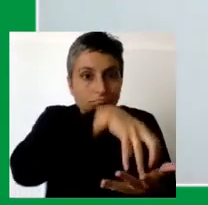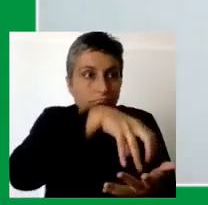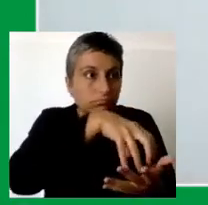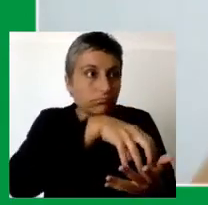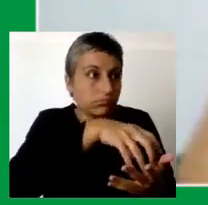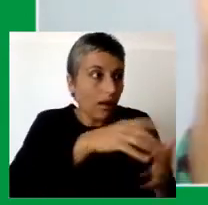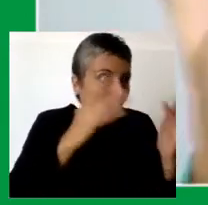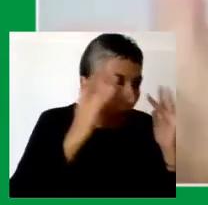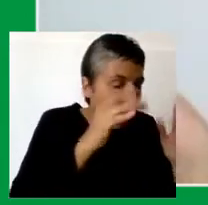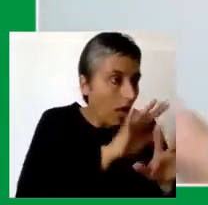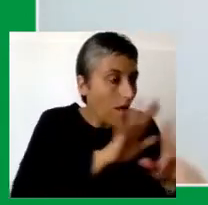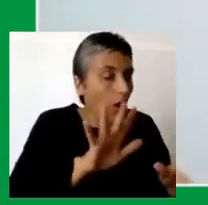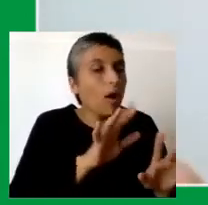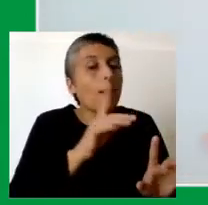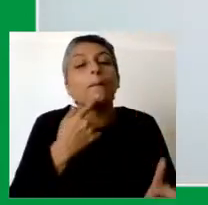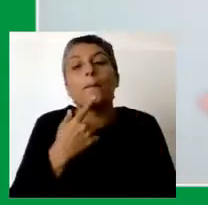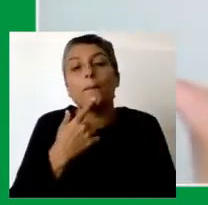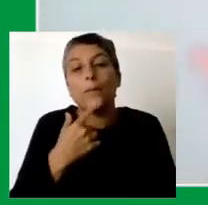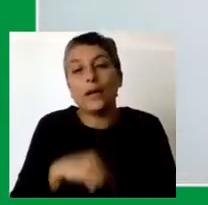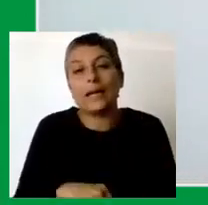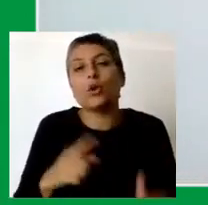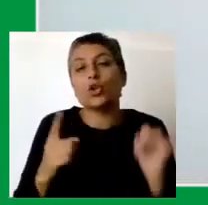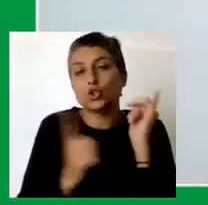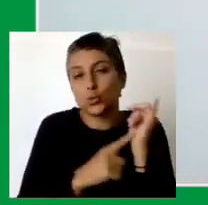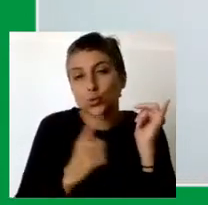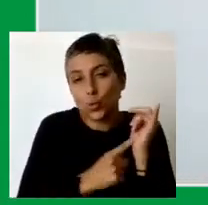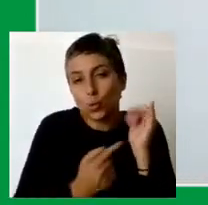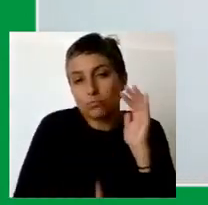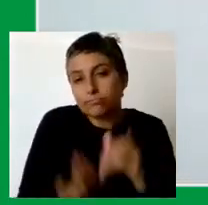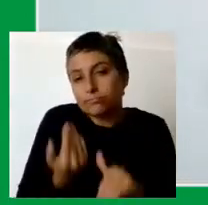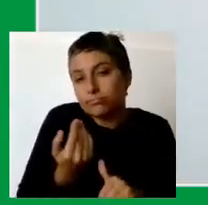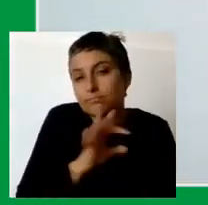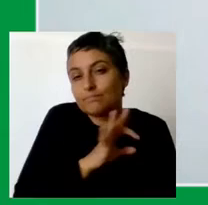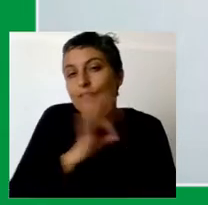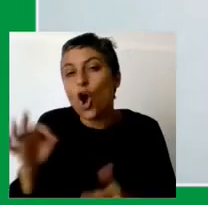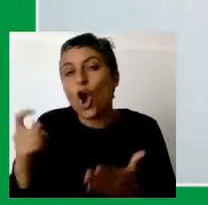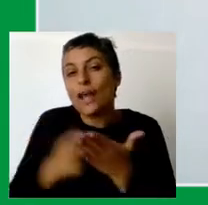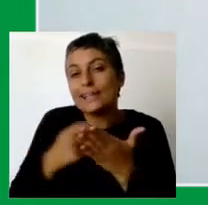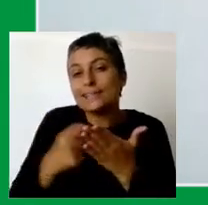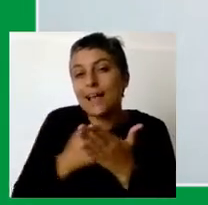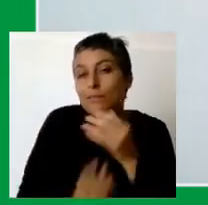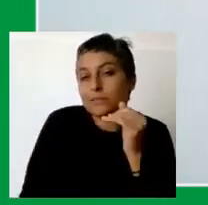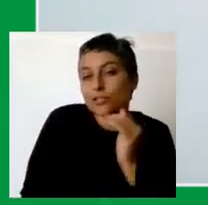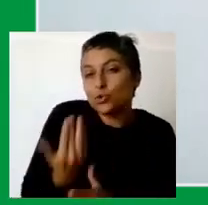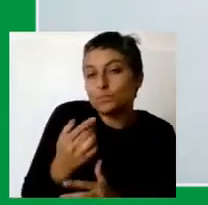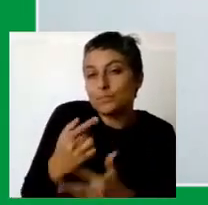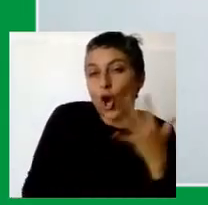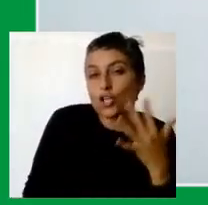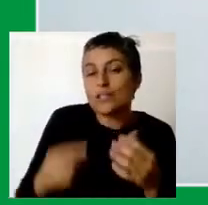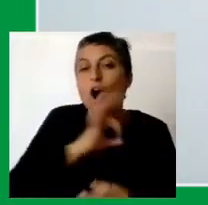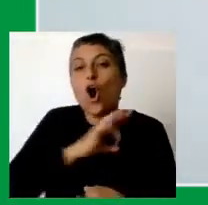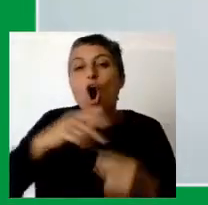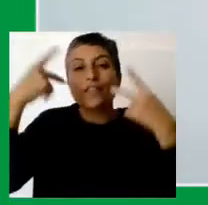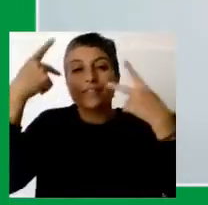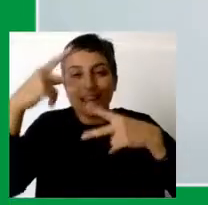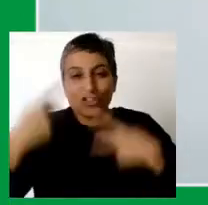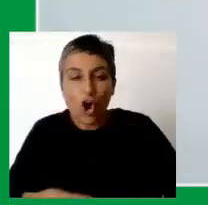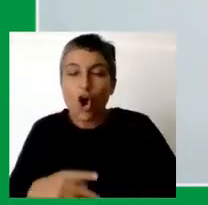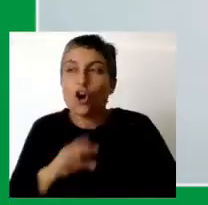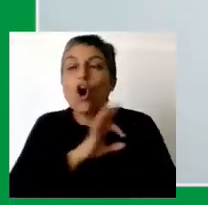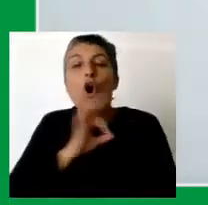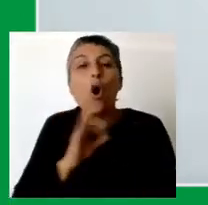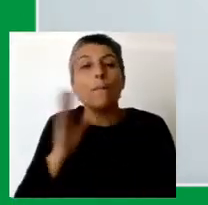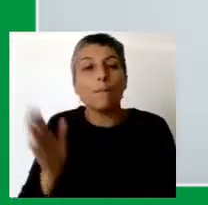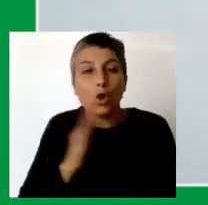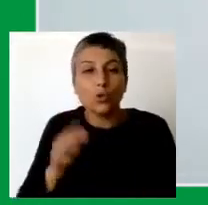cosas, como por ejemplo eran youtubers o eran instagramers, tiktokers, producían